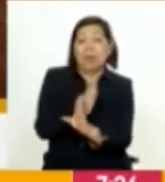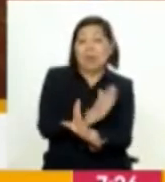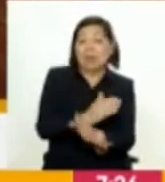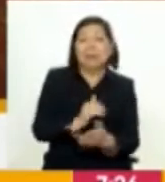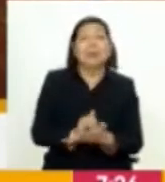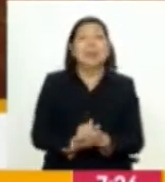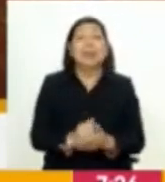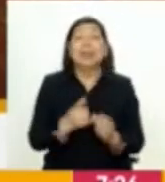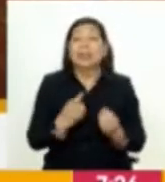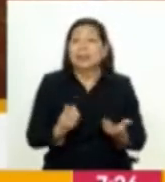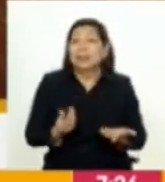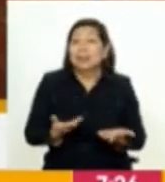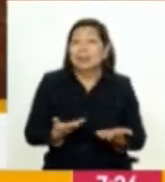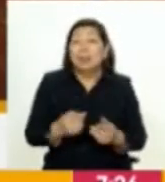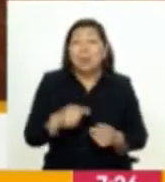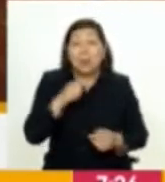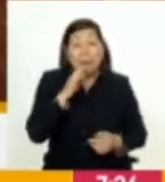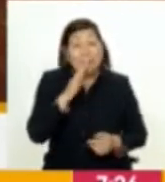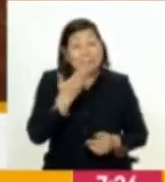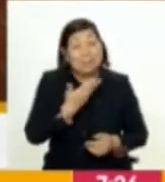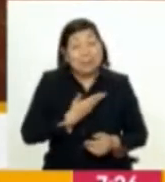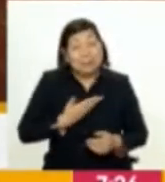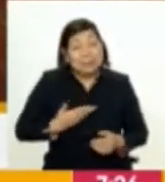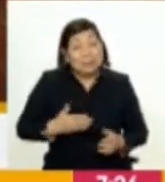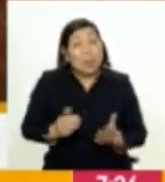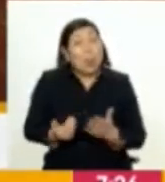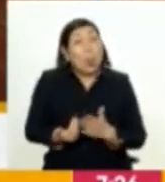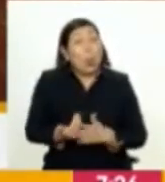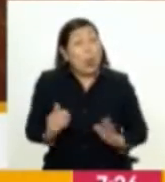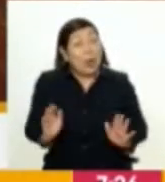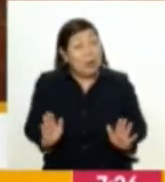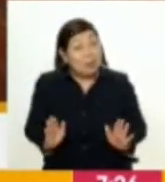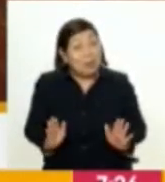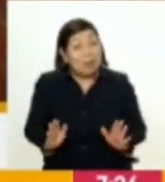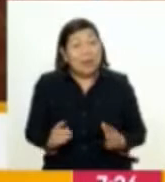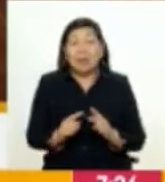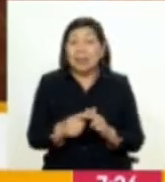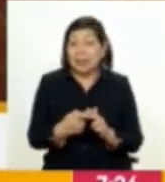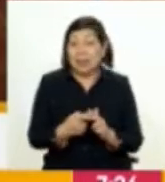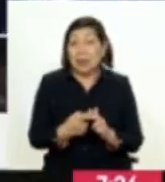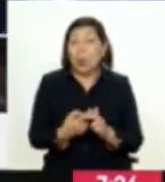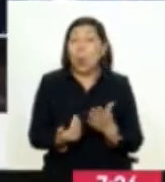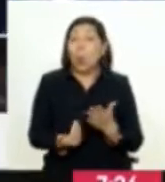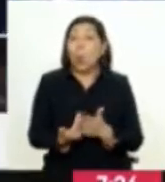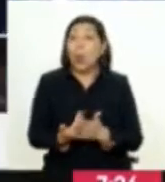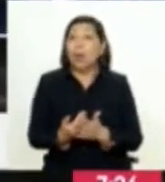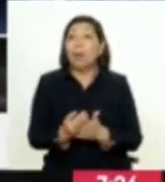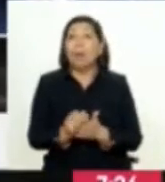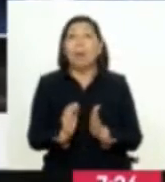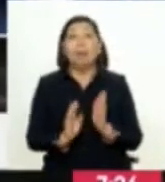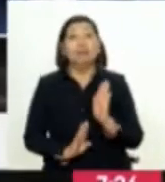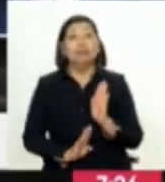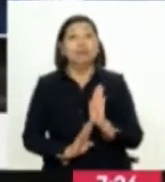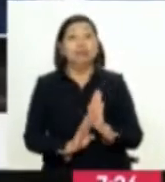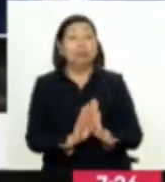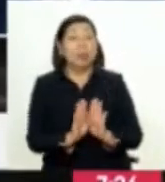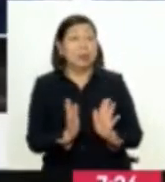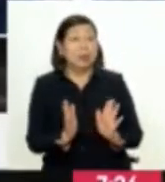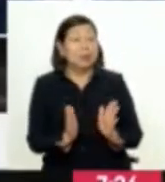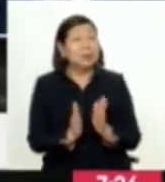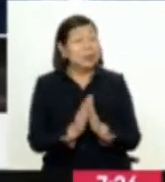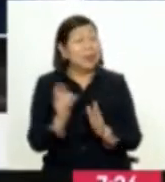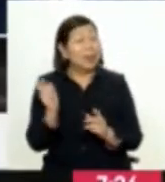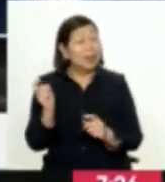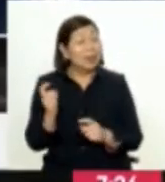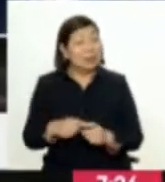y que sea con Dina Boluarte y con el nuevo proceso electoral el inicio de unos nuevos bríos en nuestro país, ¿no? Hemos tenido un cierre